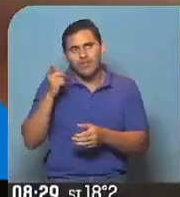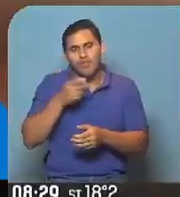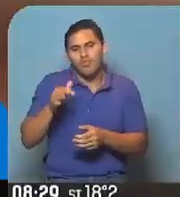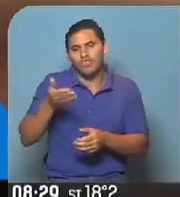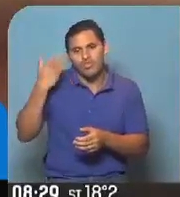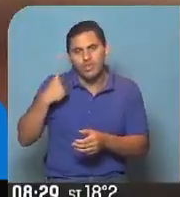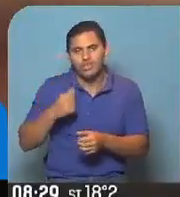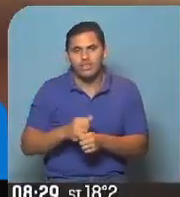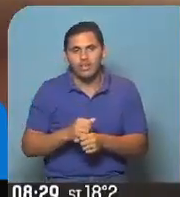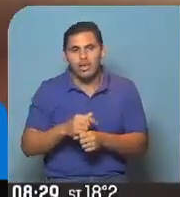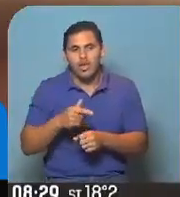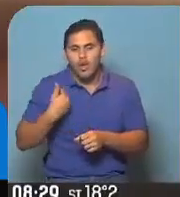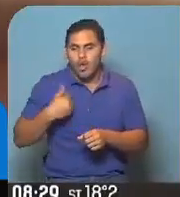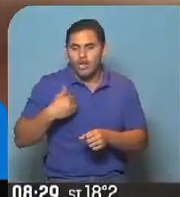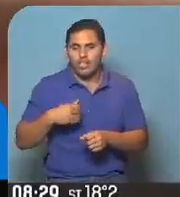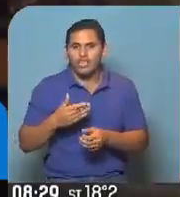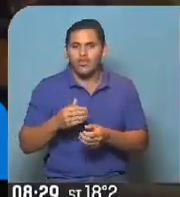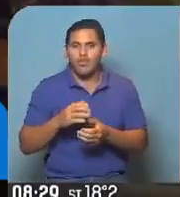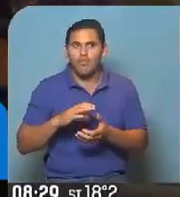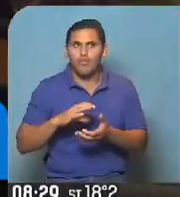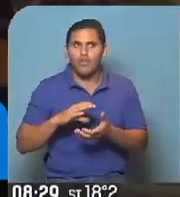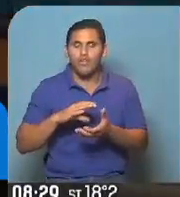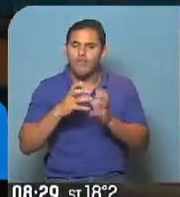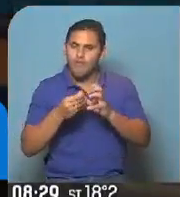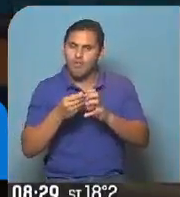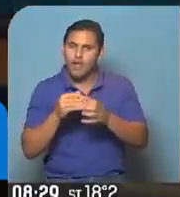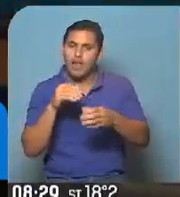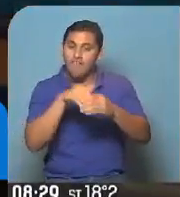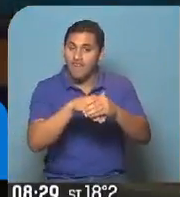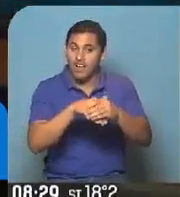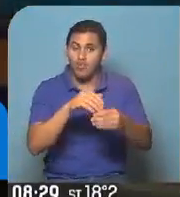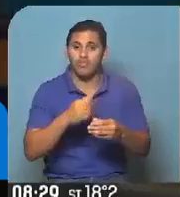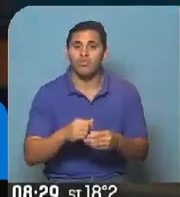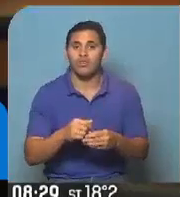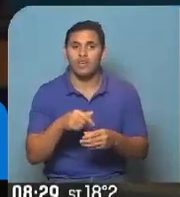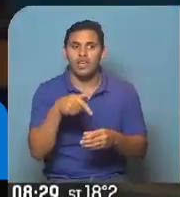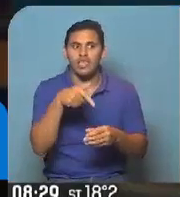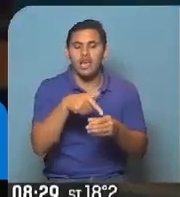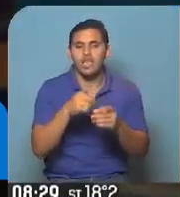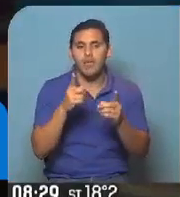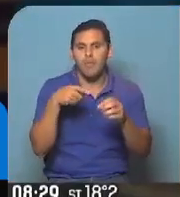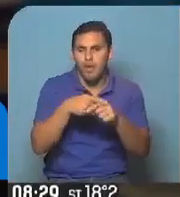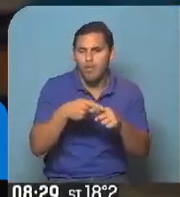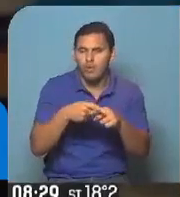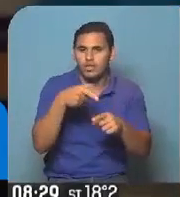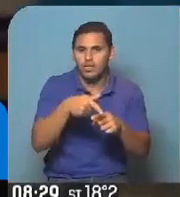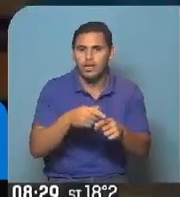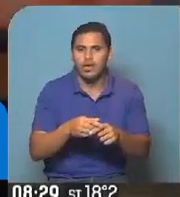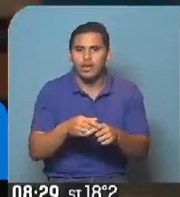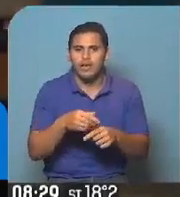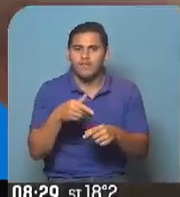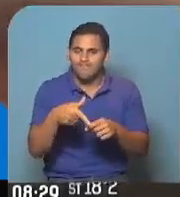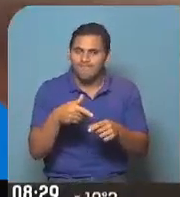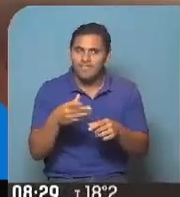cuando argentina crea el banco central lo estatiza y se mete la política dentro y le empieza a darle a la maquinita